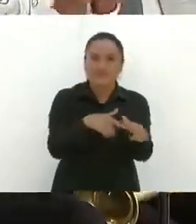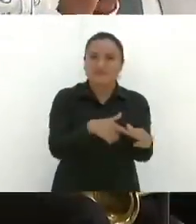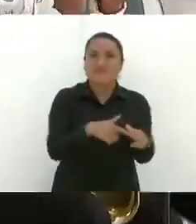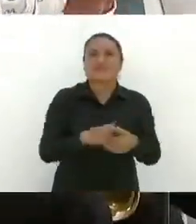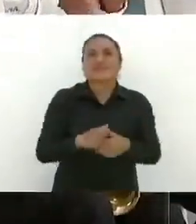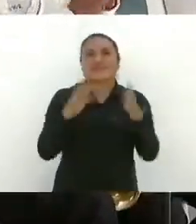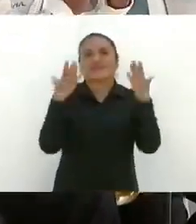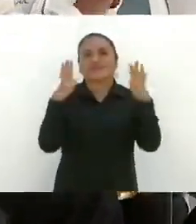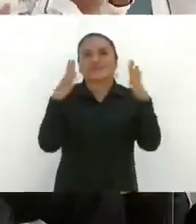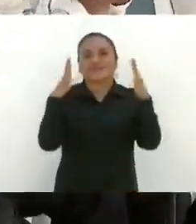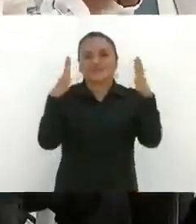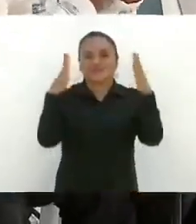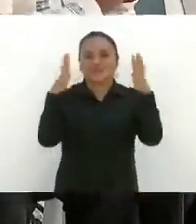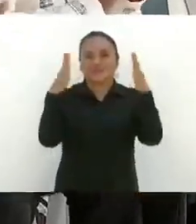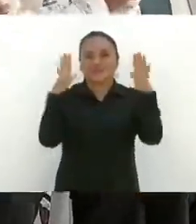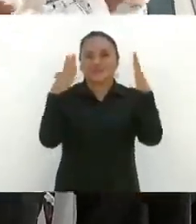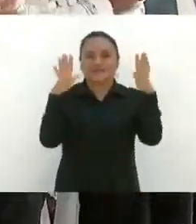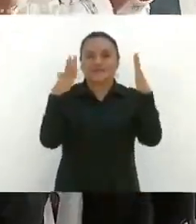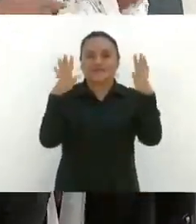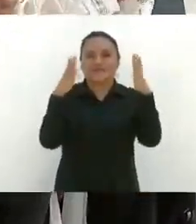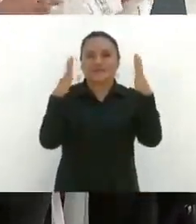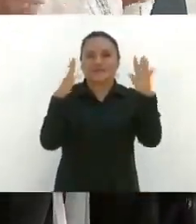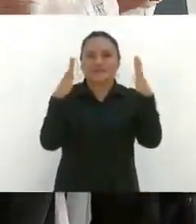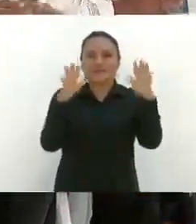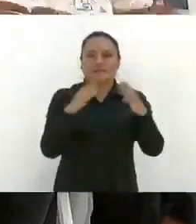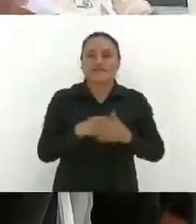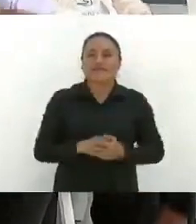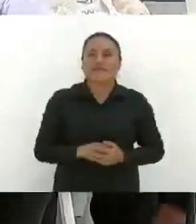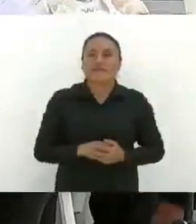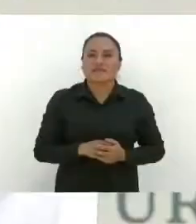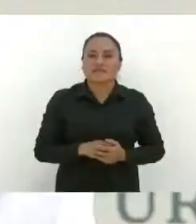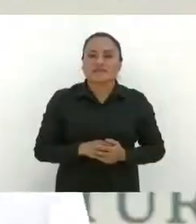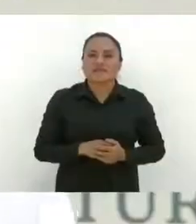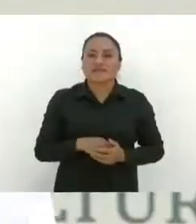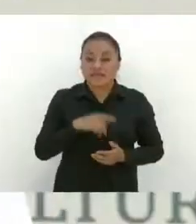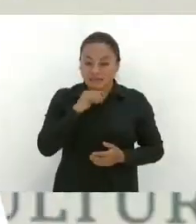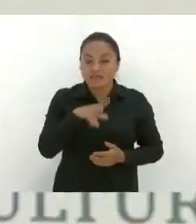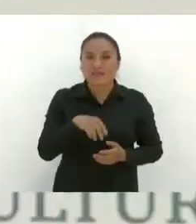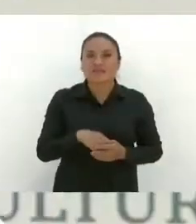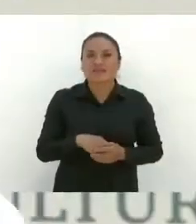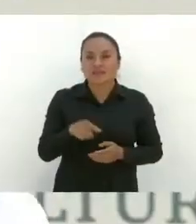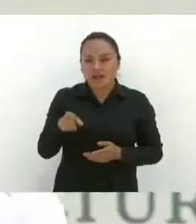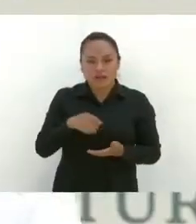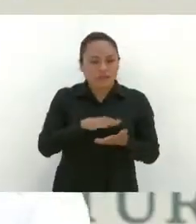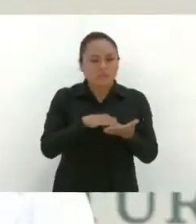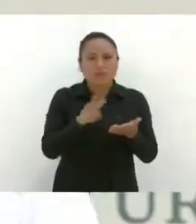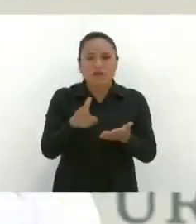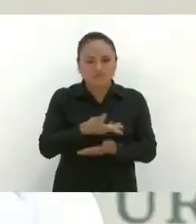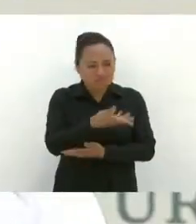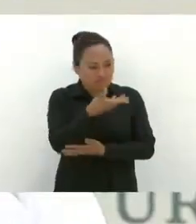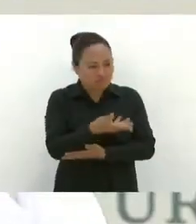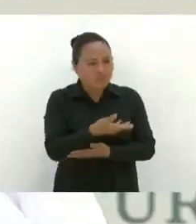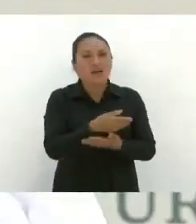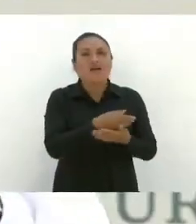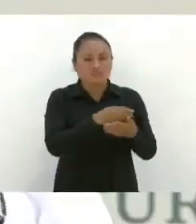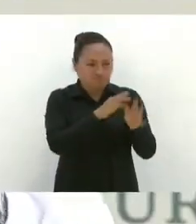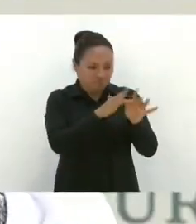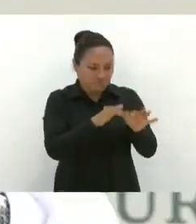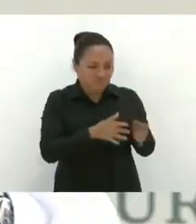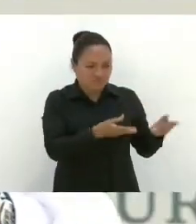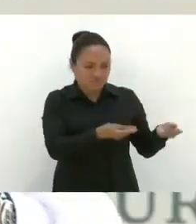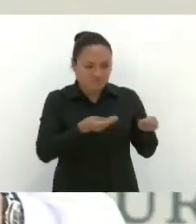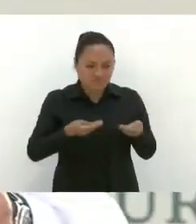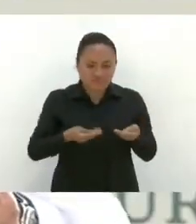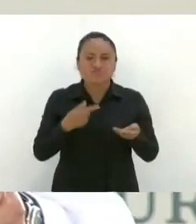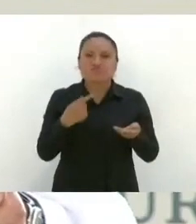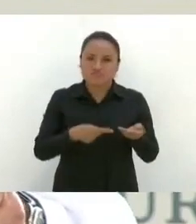Y vamos a Recoger También La Petición De Apoyar A